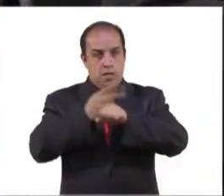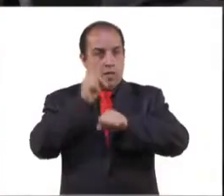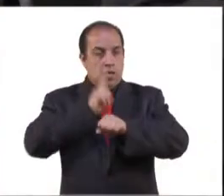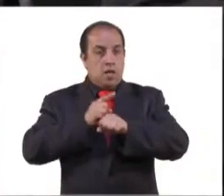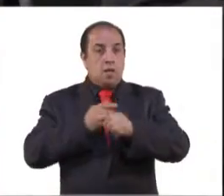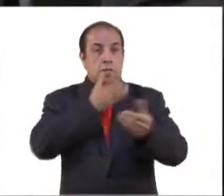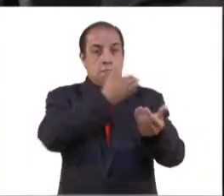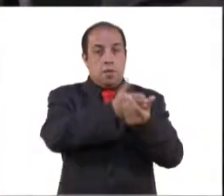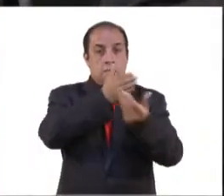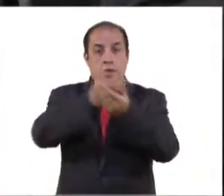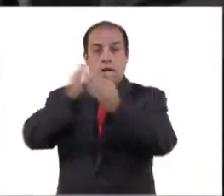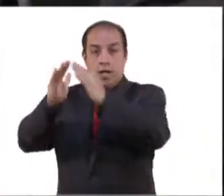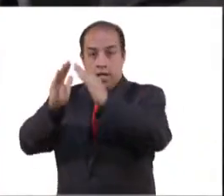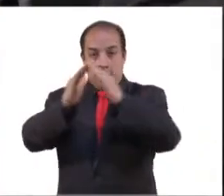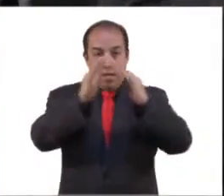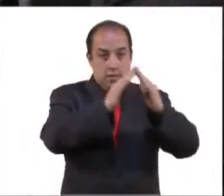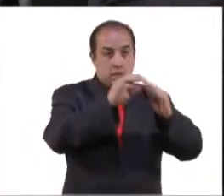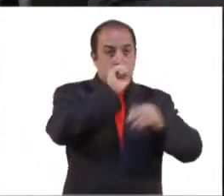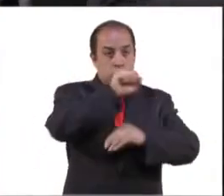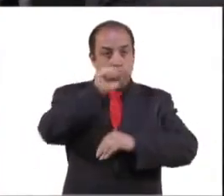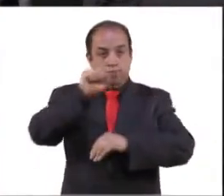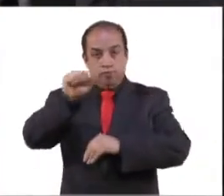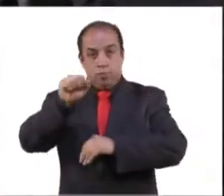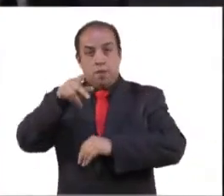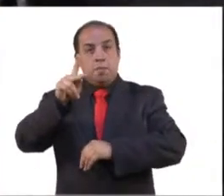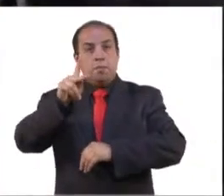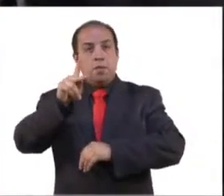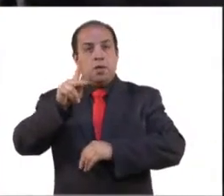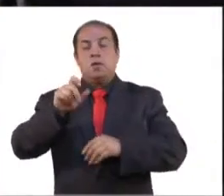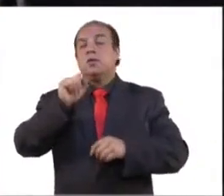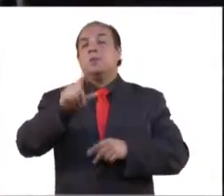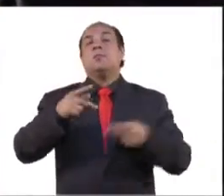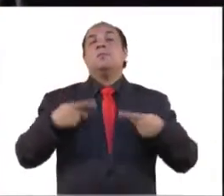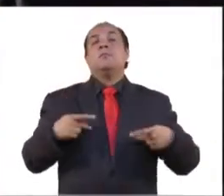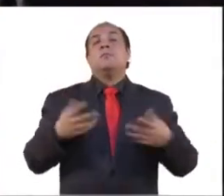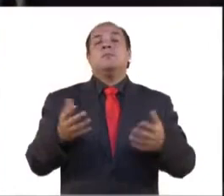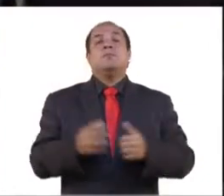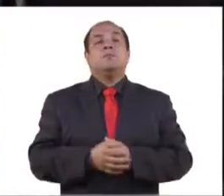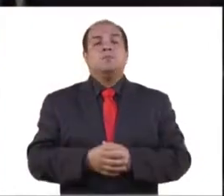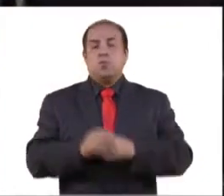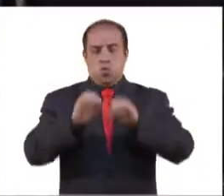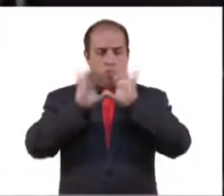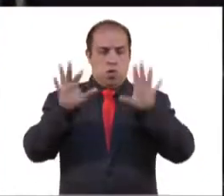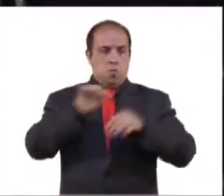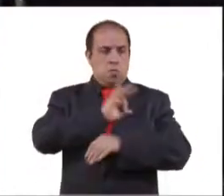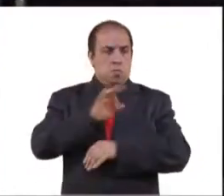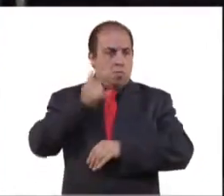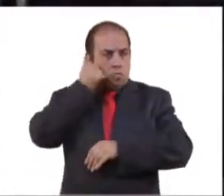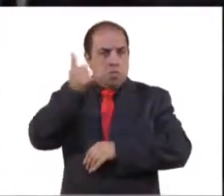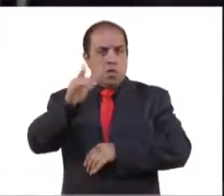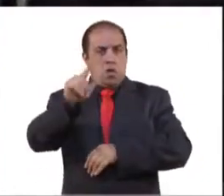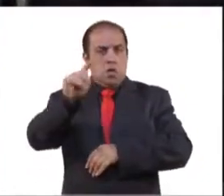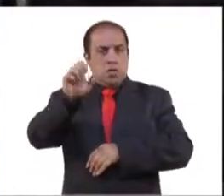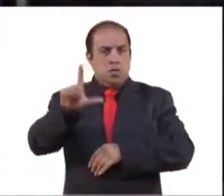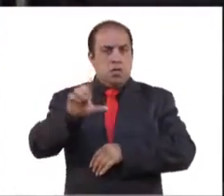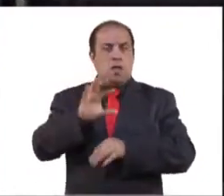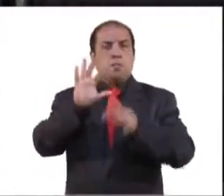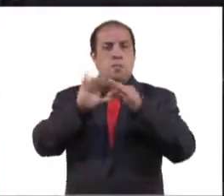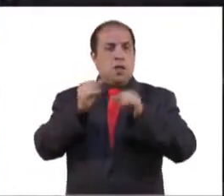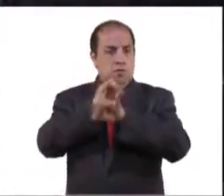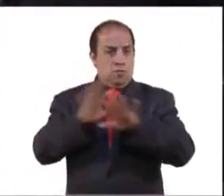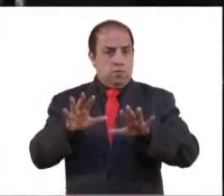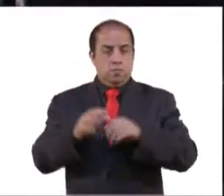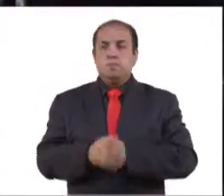casa por casa, pero sería prudente que también la gente que aún no le quede claro pueda llamar a Locatel y que ahí le puedan informar.